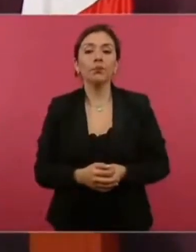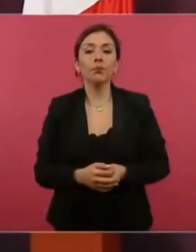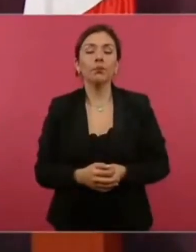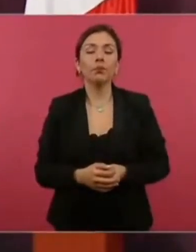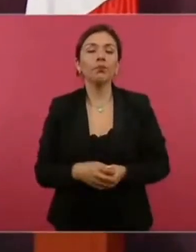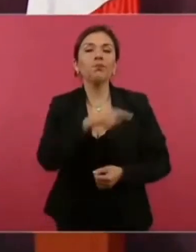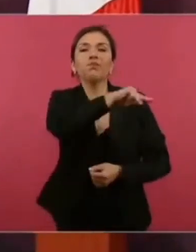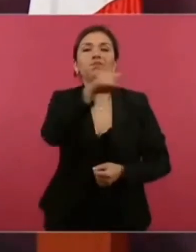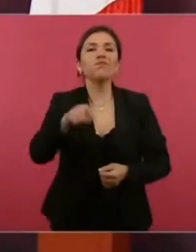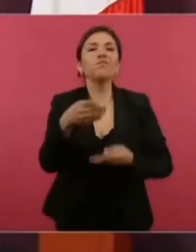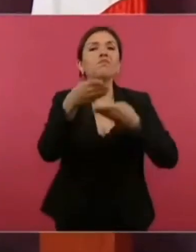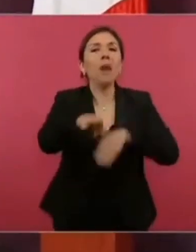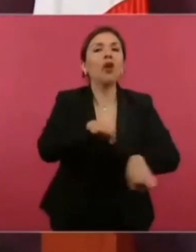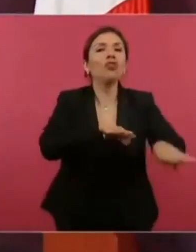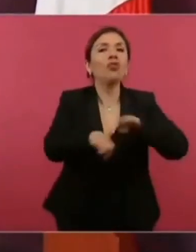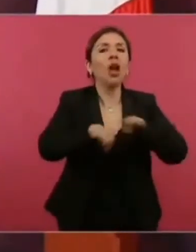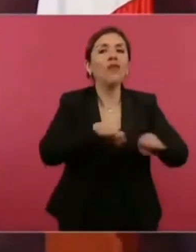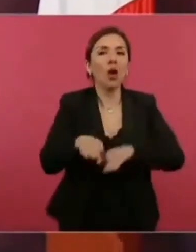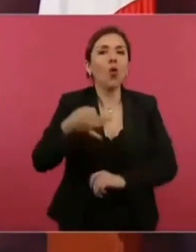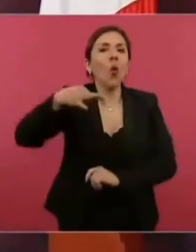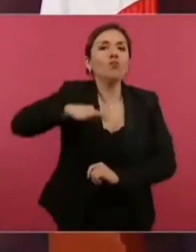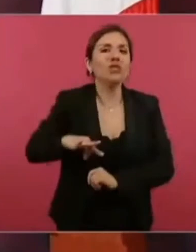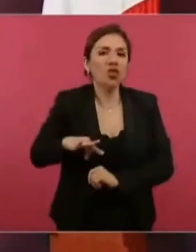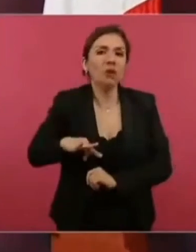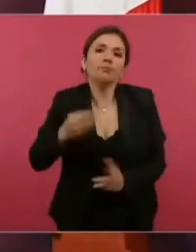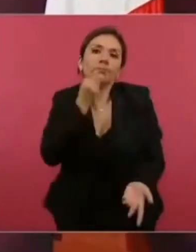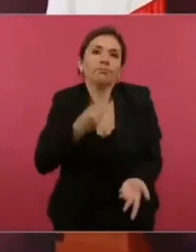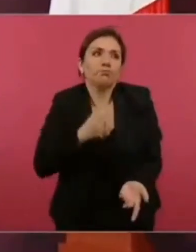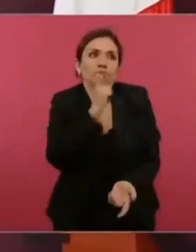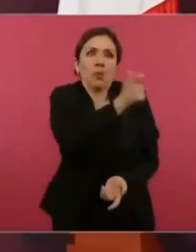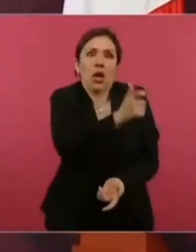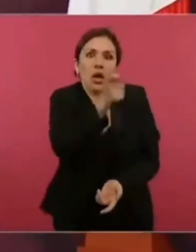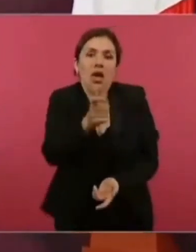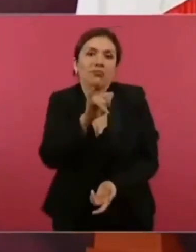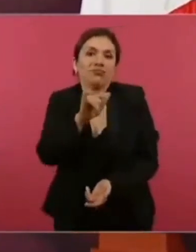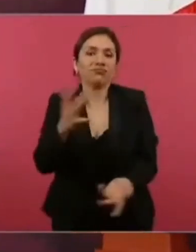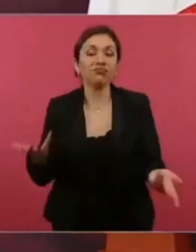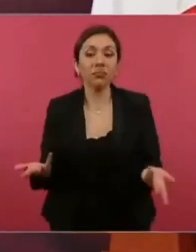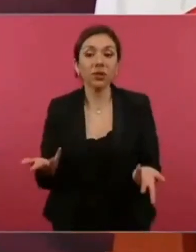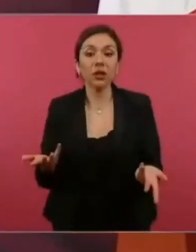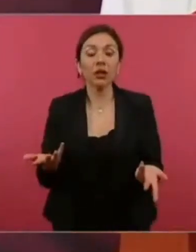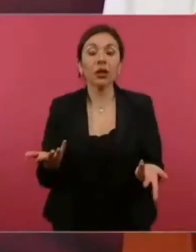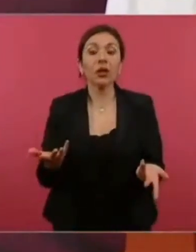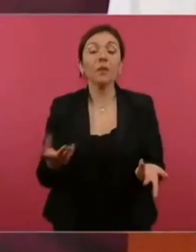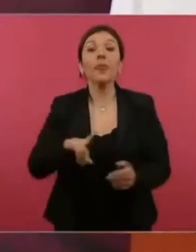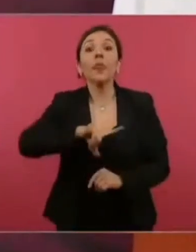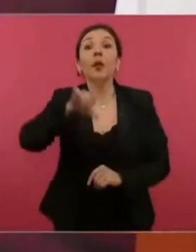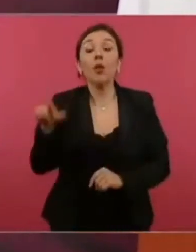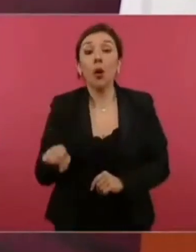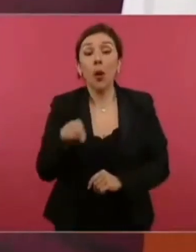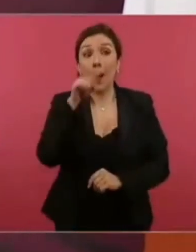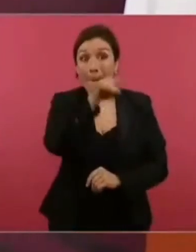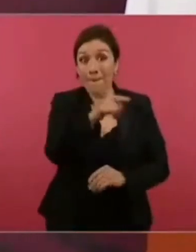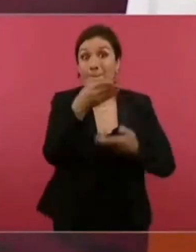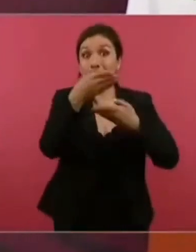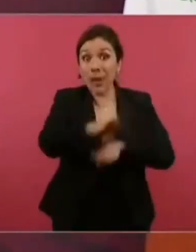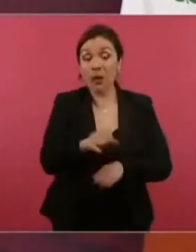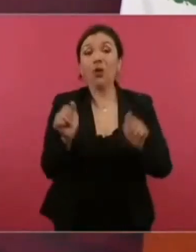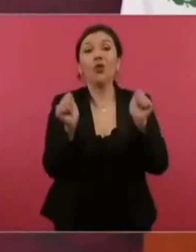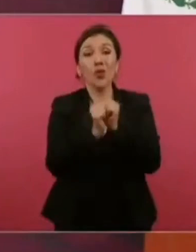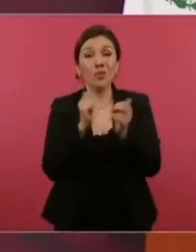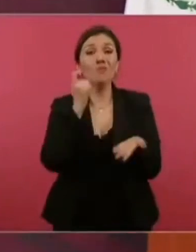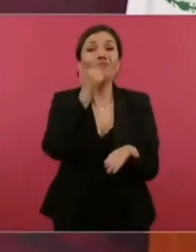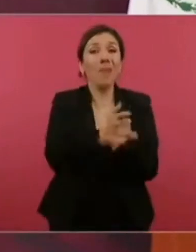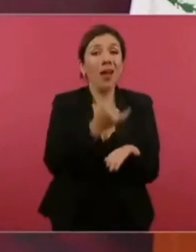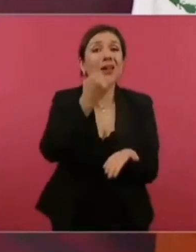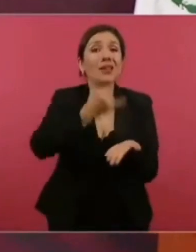pues comisiones. Y luego también en los bancos se pagan